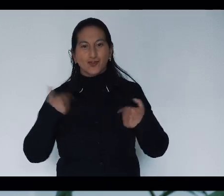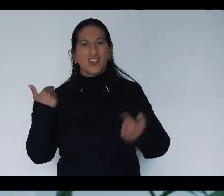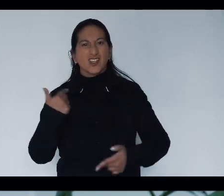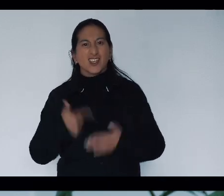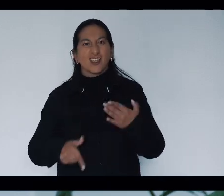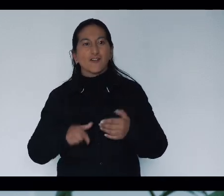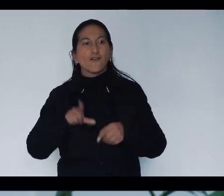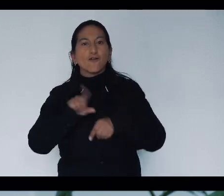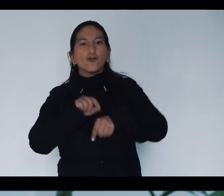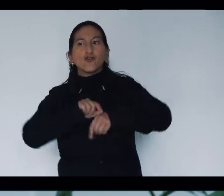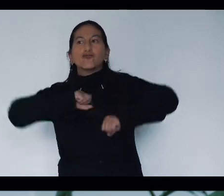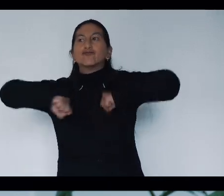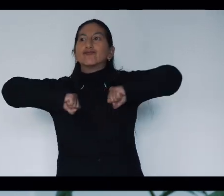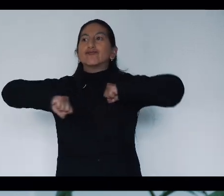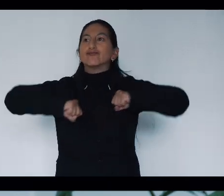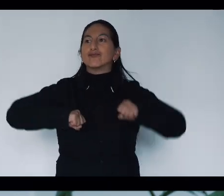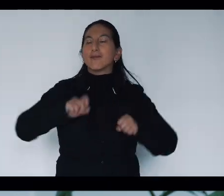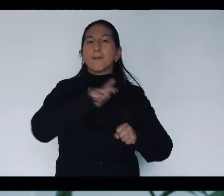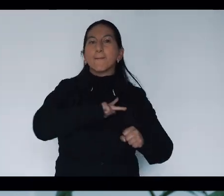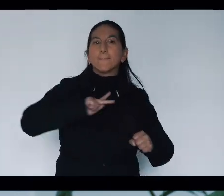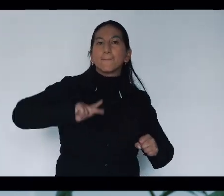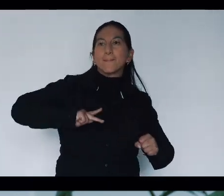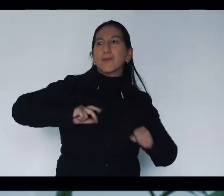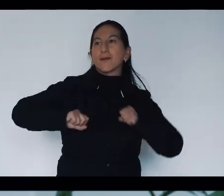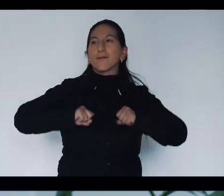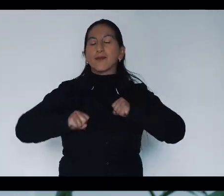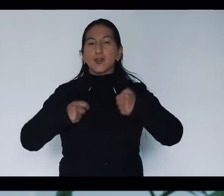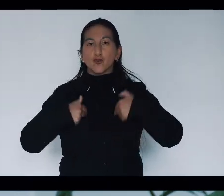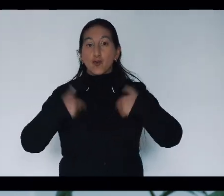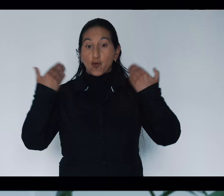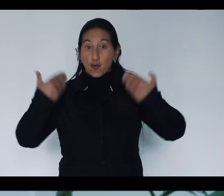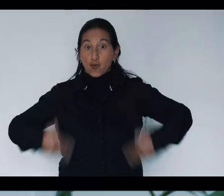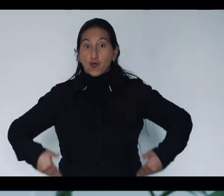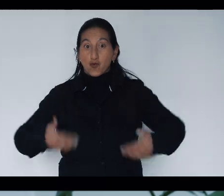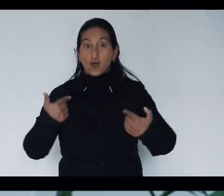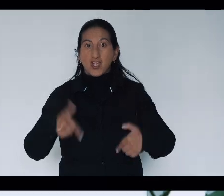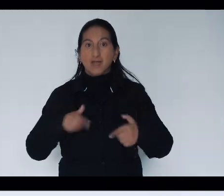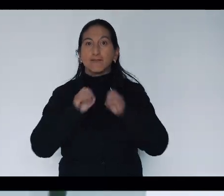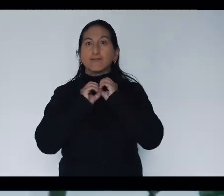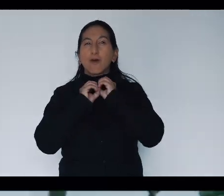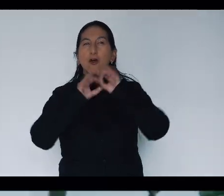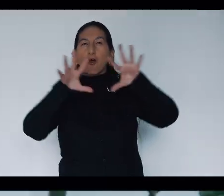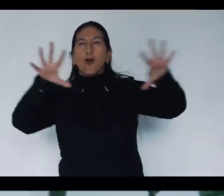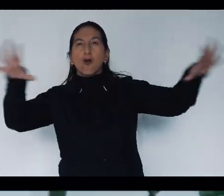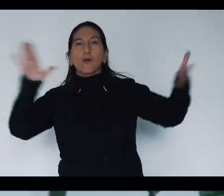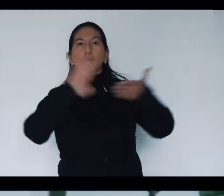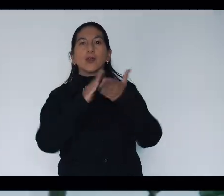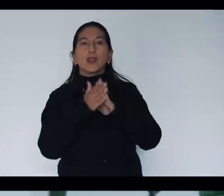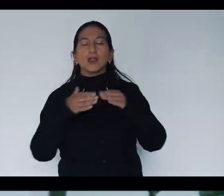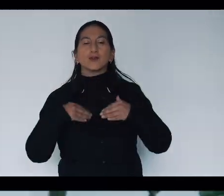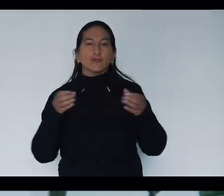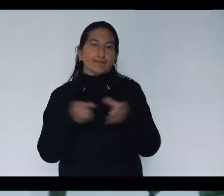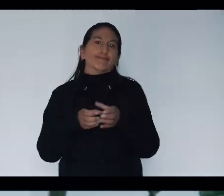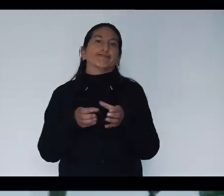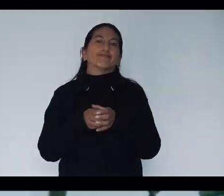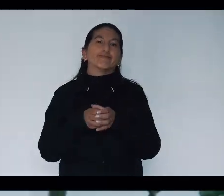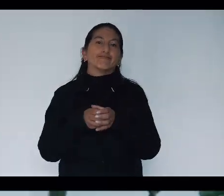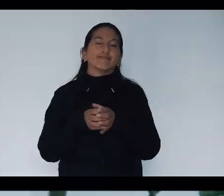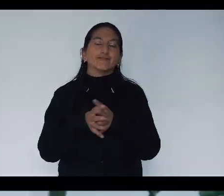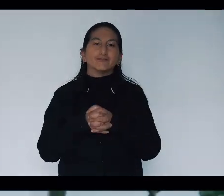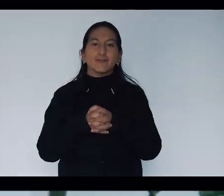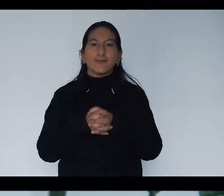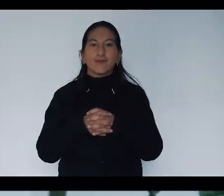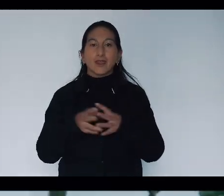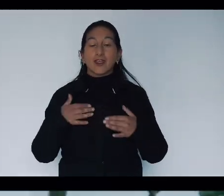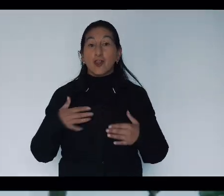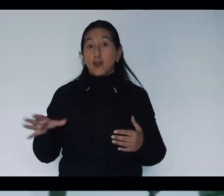propios emprendimientos y soy un ente multiplicador en la comunidad donde resido. En vista de toda esta experiencia que